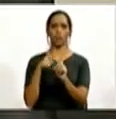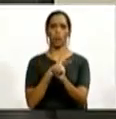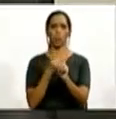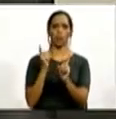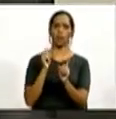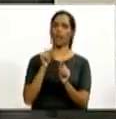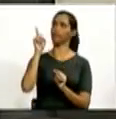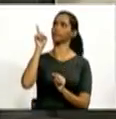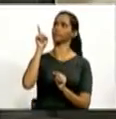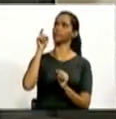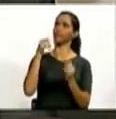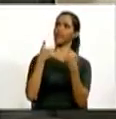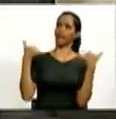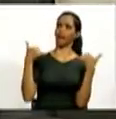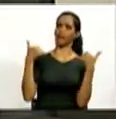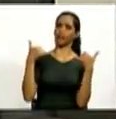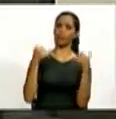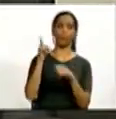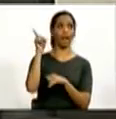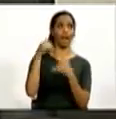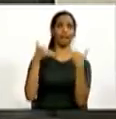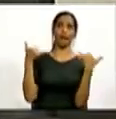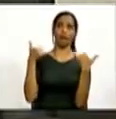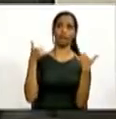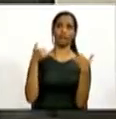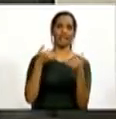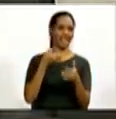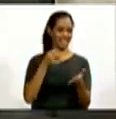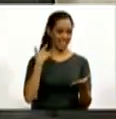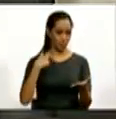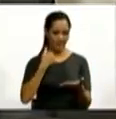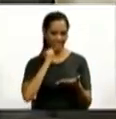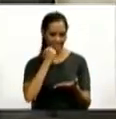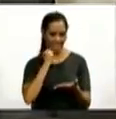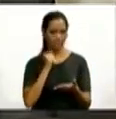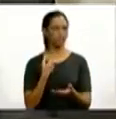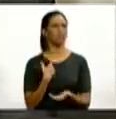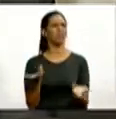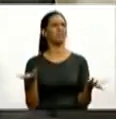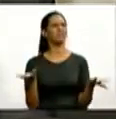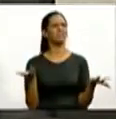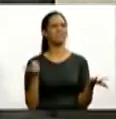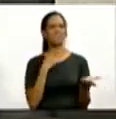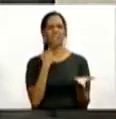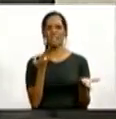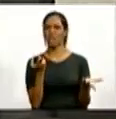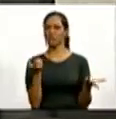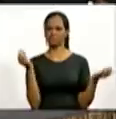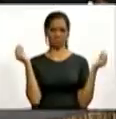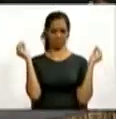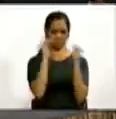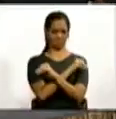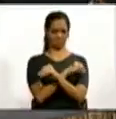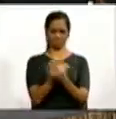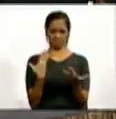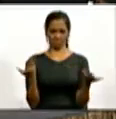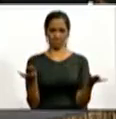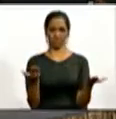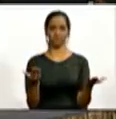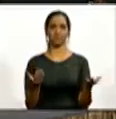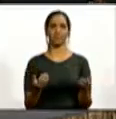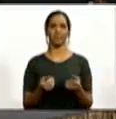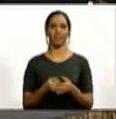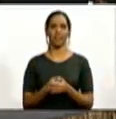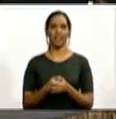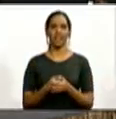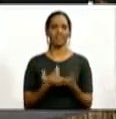el cable. Porque el cable está en la taza. Y es cubierto, con agua, papá. Y tú queda. Y tú pones los niños. O sea, es como DJ 13 rapeando. No, porque no